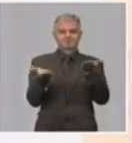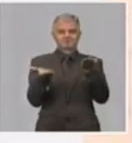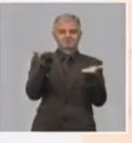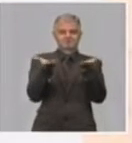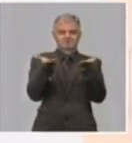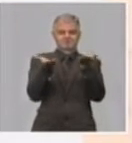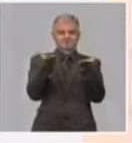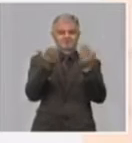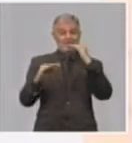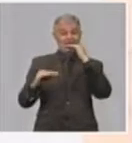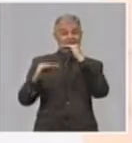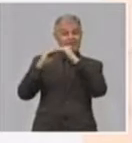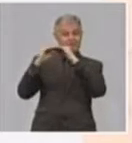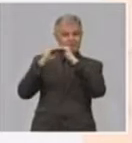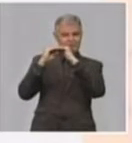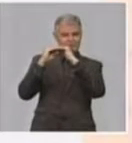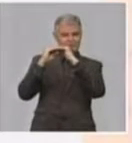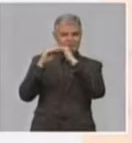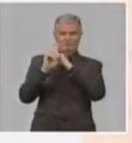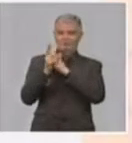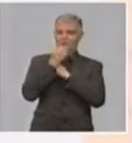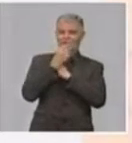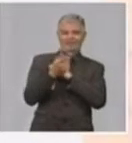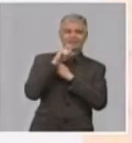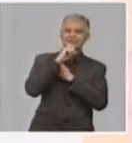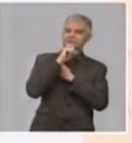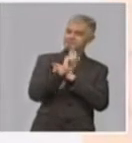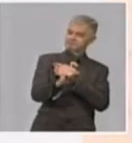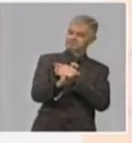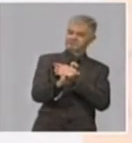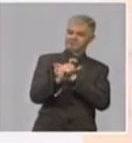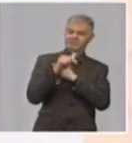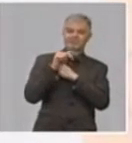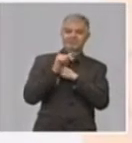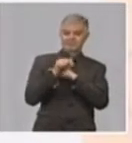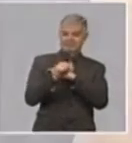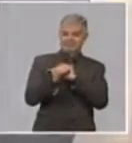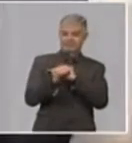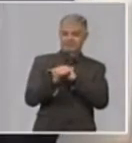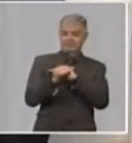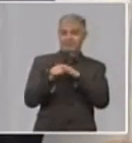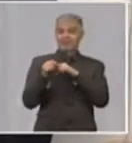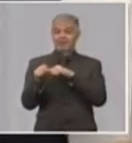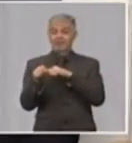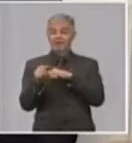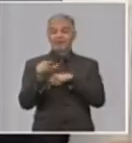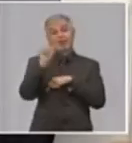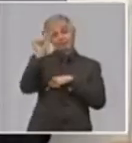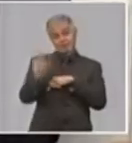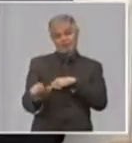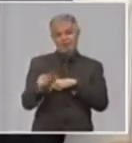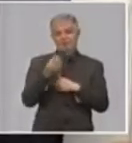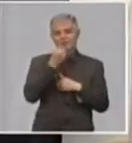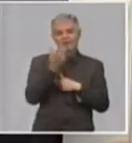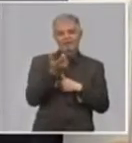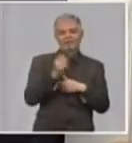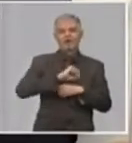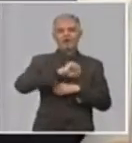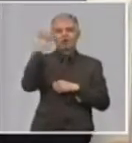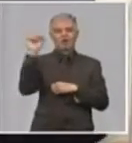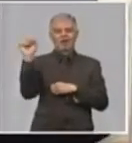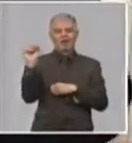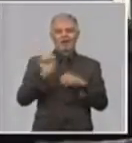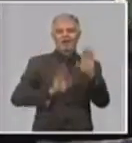partir justamente de y pasan justamente al tipo asintomático, o sea que sí logran controlar la